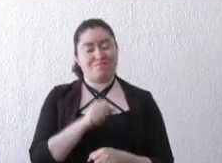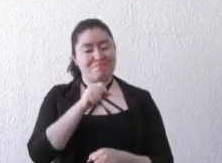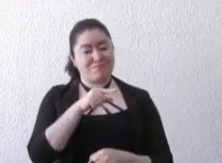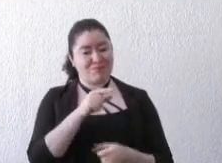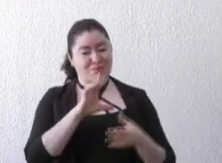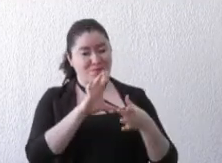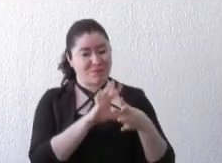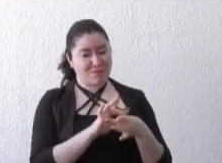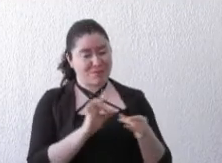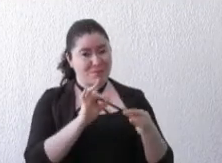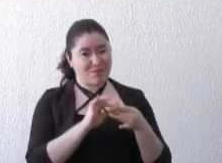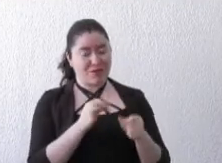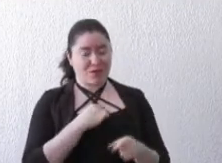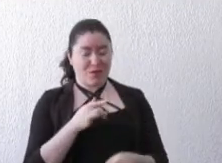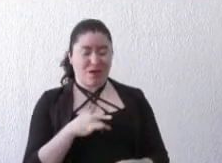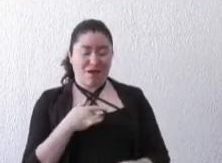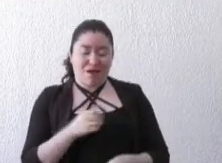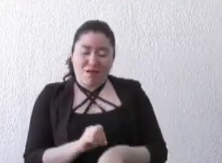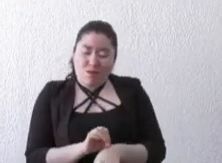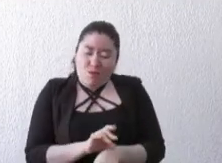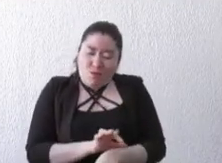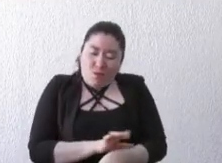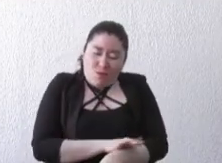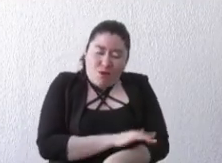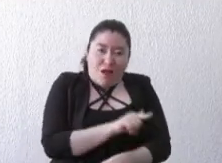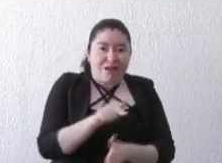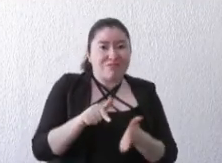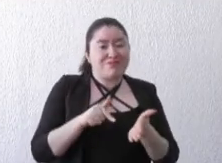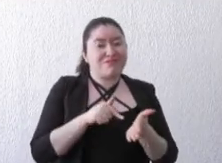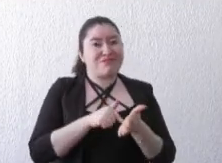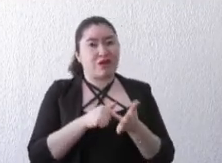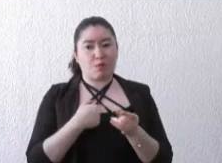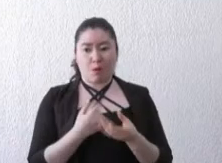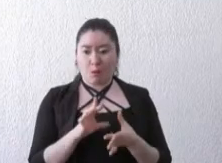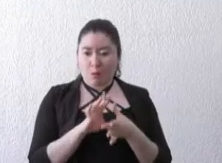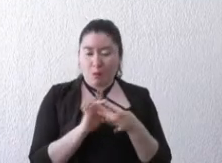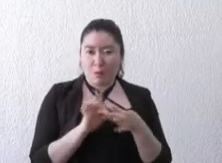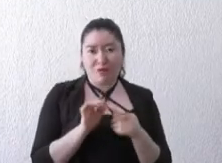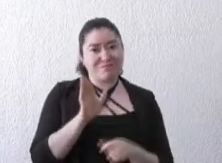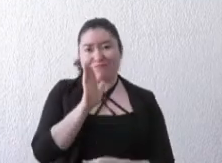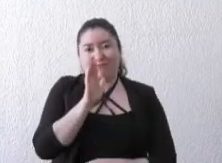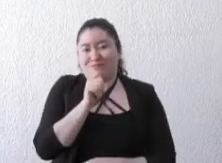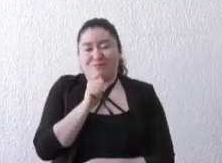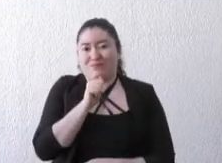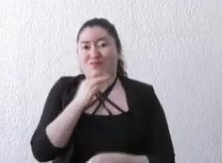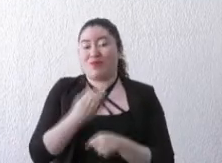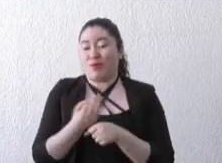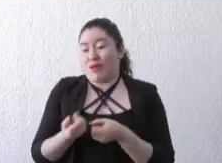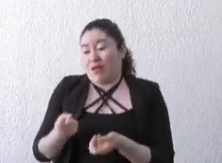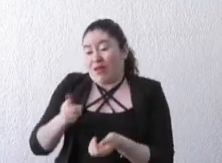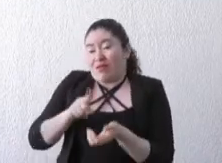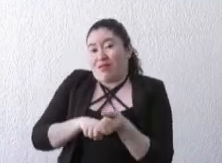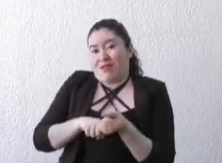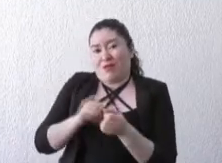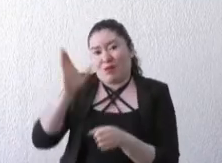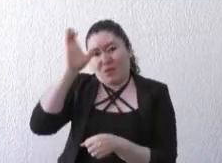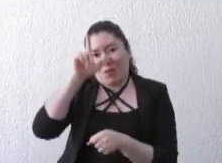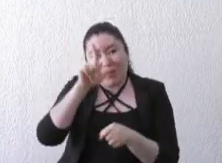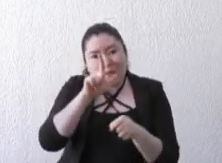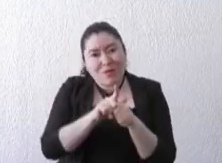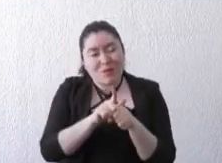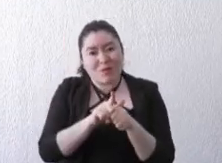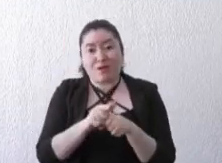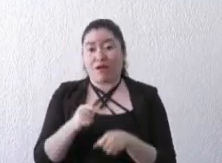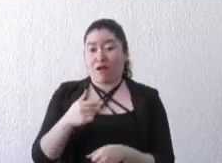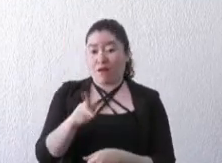la emoción que siento al estar en este espectacular espacio que hoy se incorpora a la oferta cultural pública y gratuita de la Ciudad de